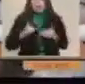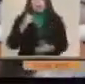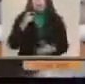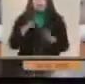totalitarismo